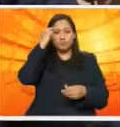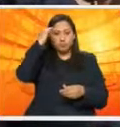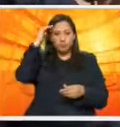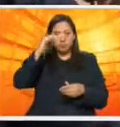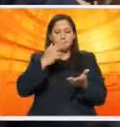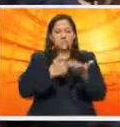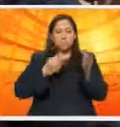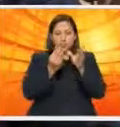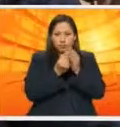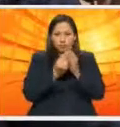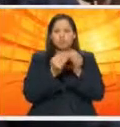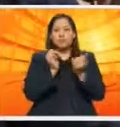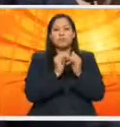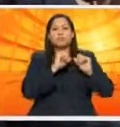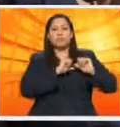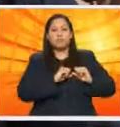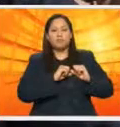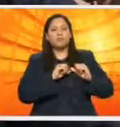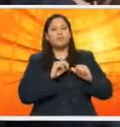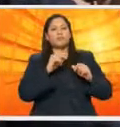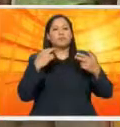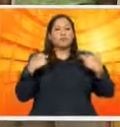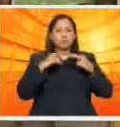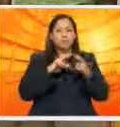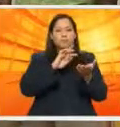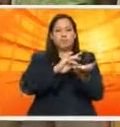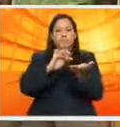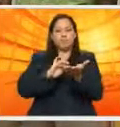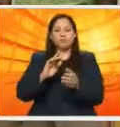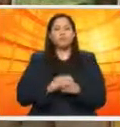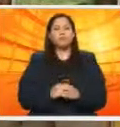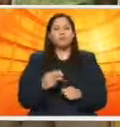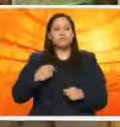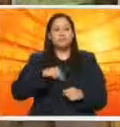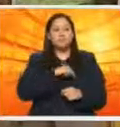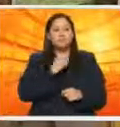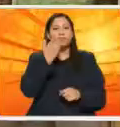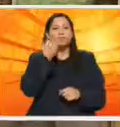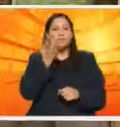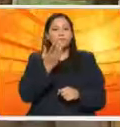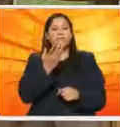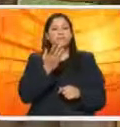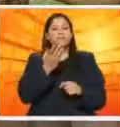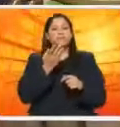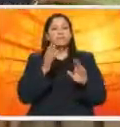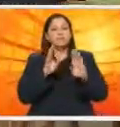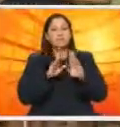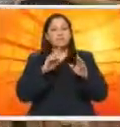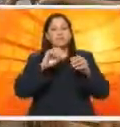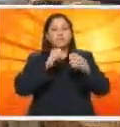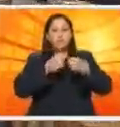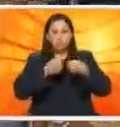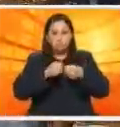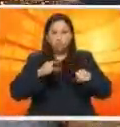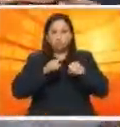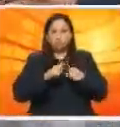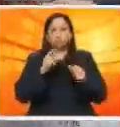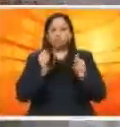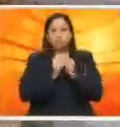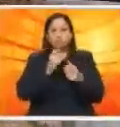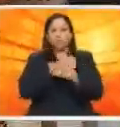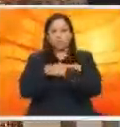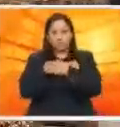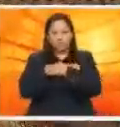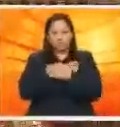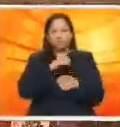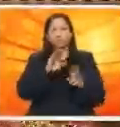los talleristas y las autoridades que participamos, ¿no? Perfecto. Pretendemos reconstruir el tejido social con esta intervención